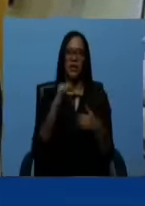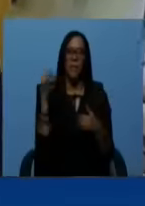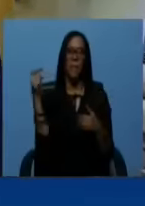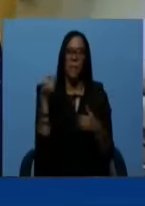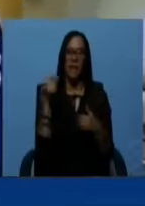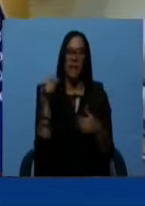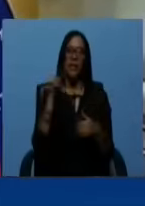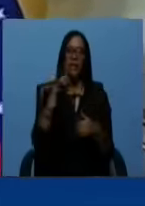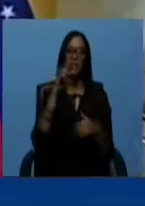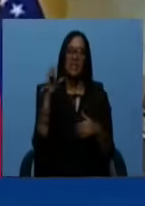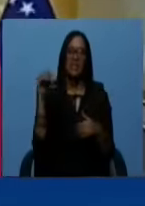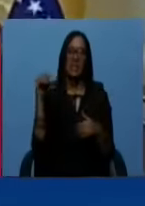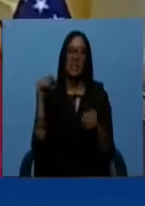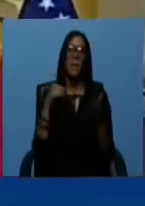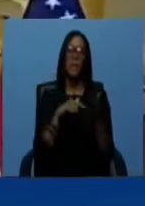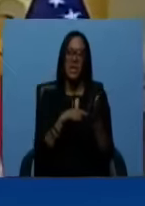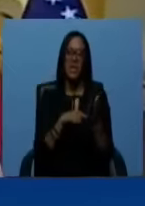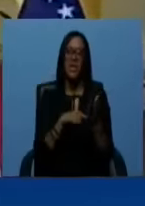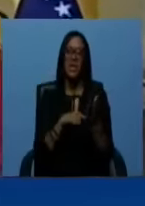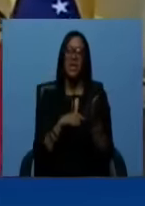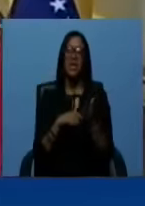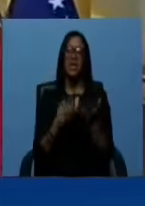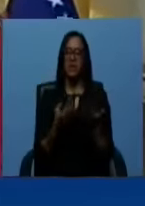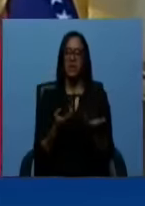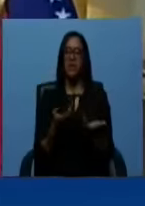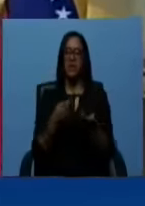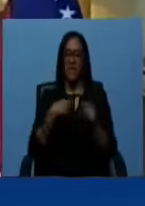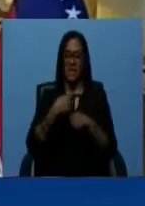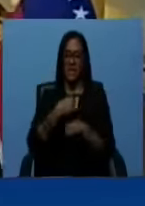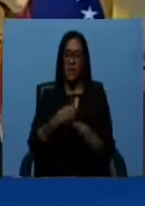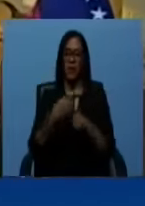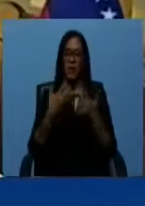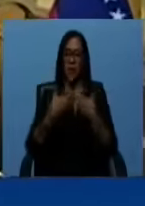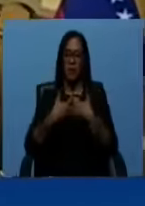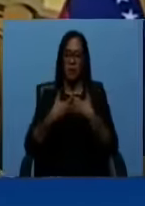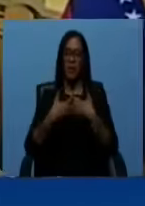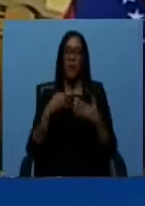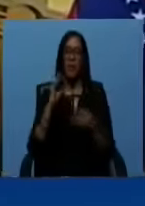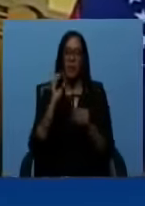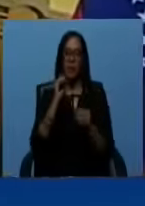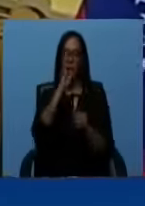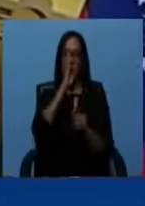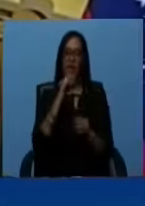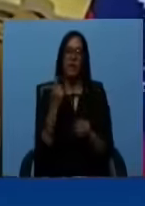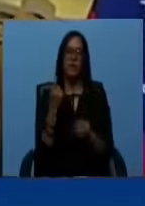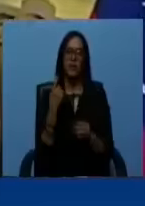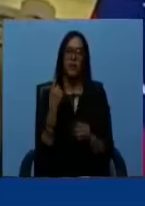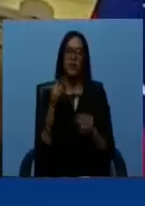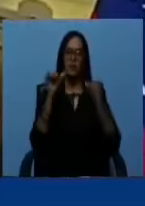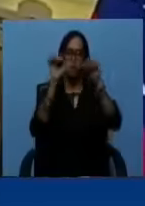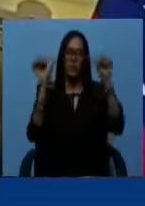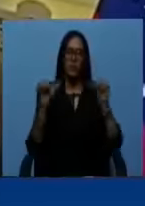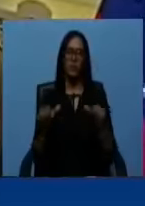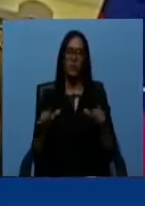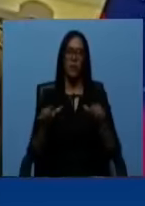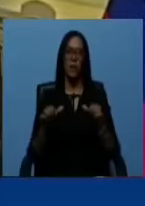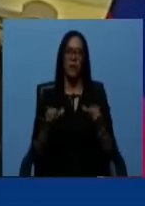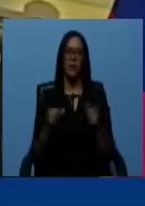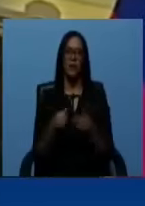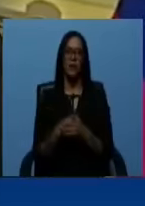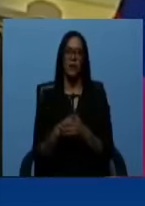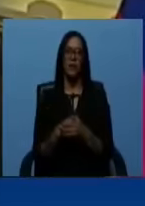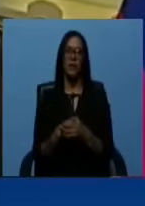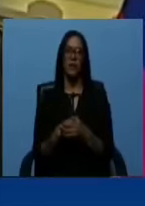300.000 financiamiento a los emprendedores y para esto, lo hemos conversado con la banca, hace falta un sistema de gestión de